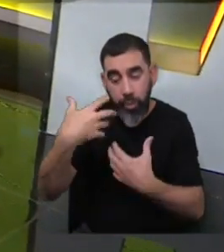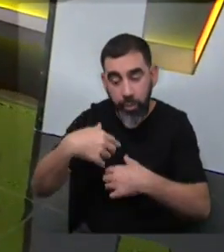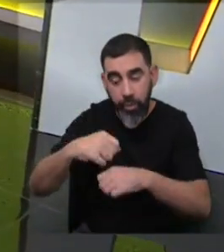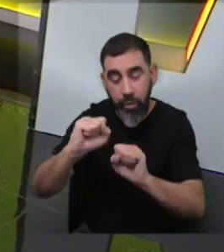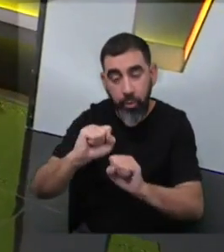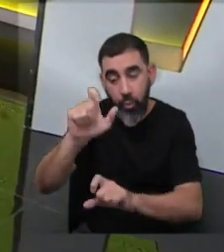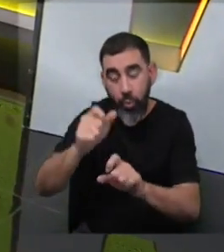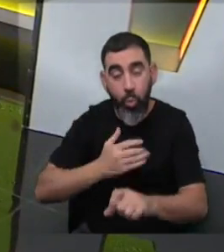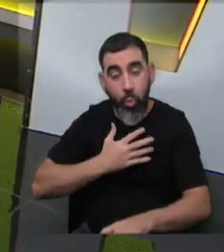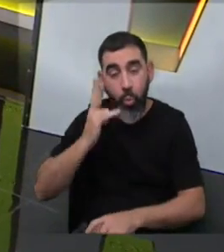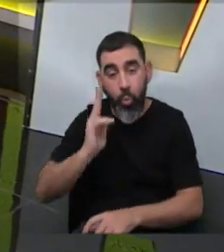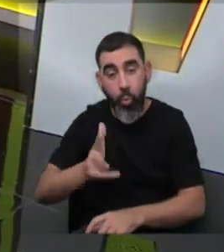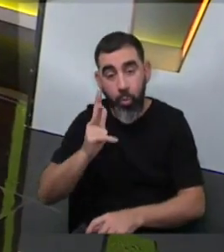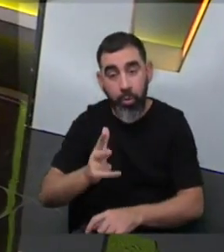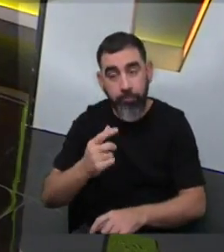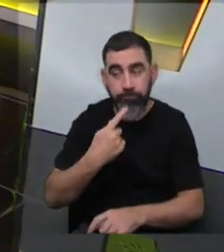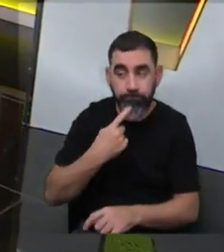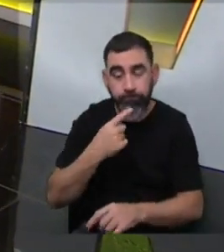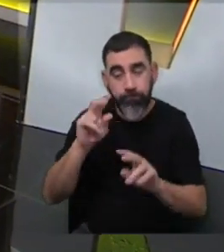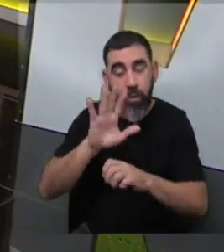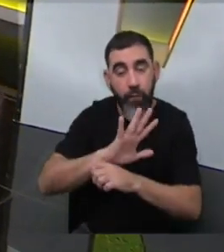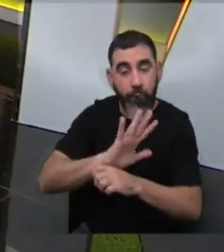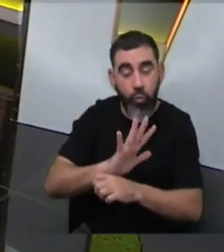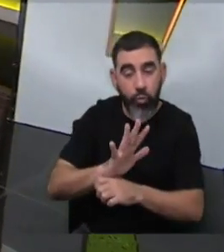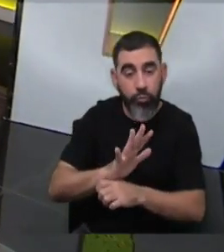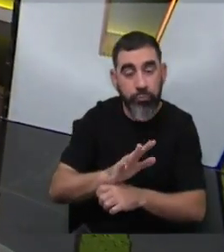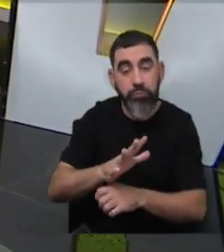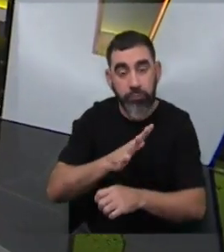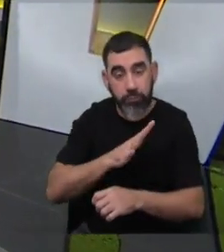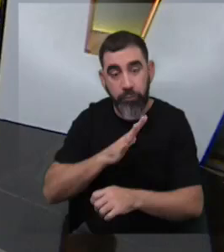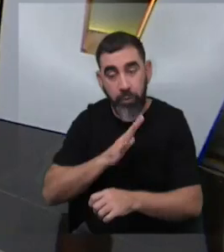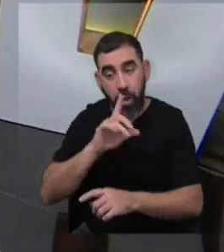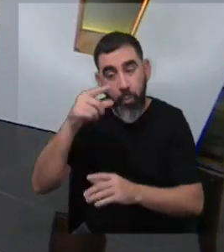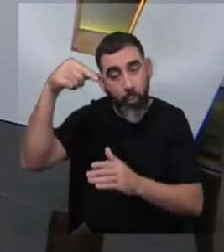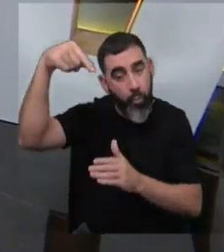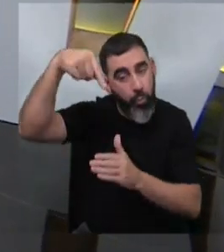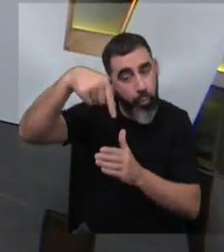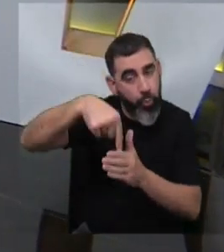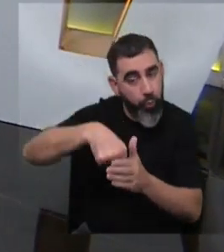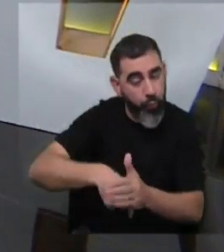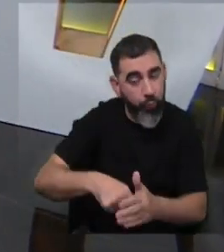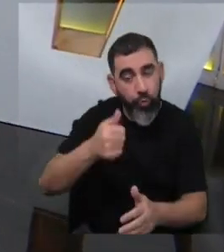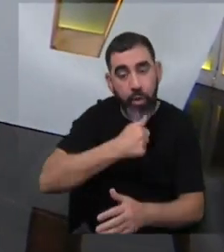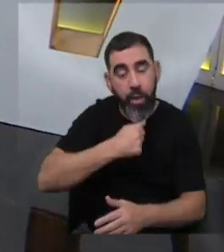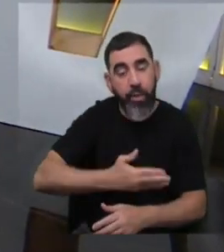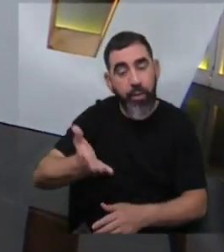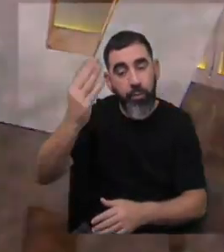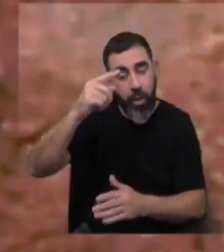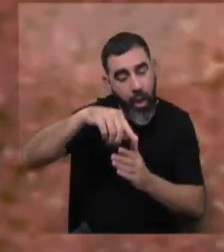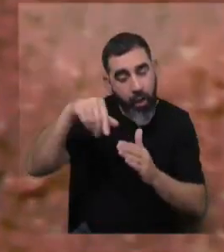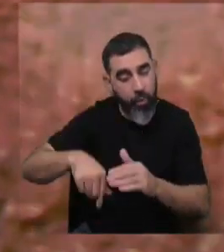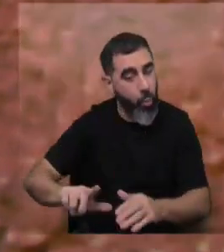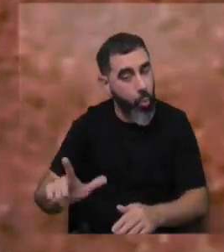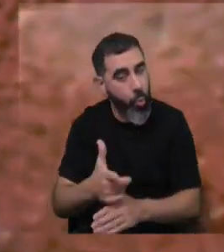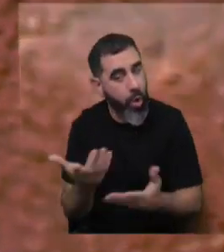población humana termina dando pistas biológicas, porque aparecen a determinada profundidad, lo cual da una antigüedad, más abajo no aparecen, lo